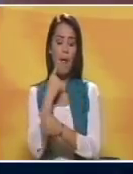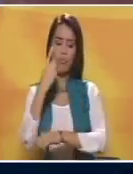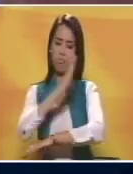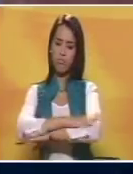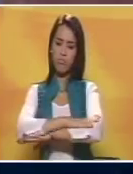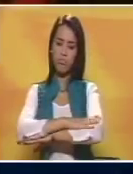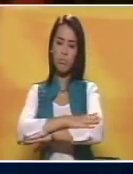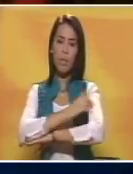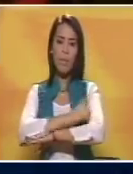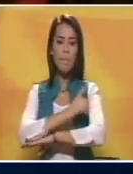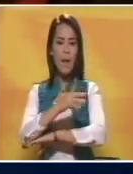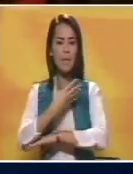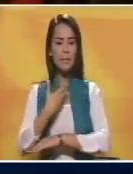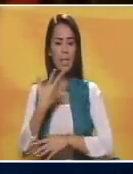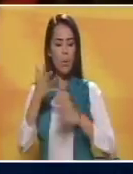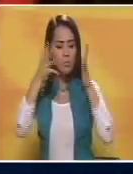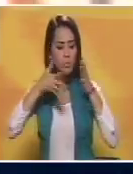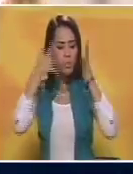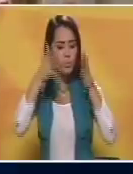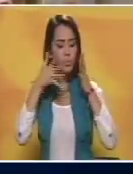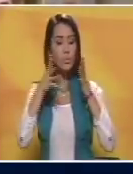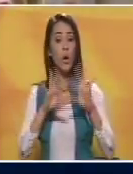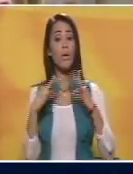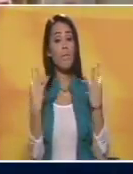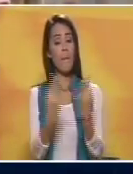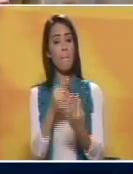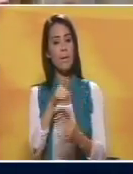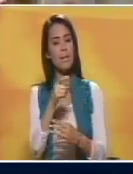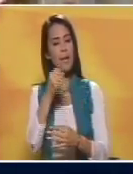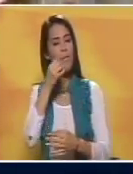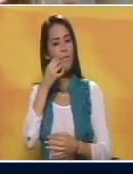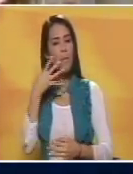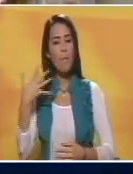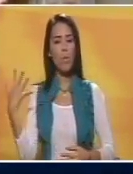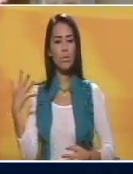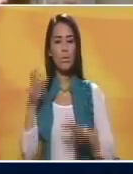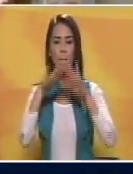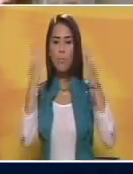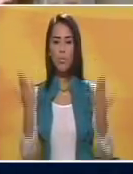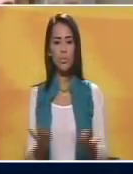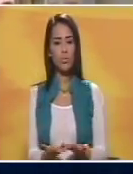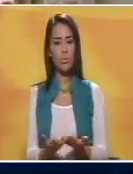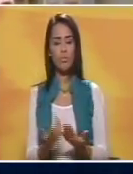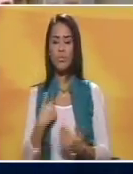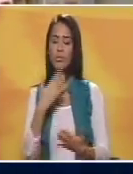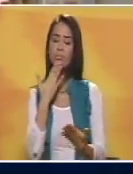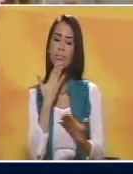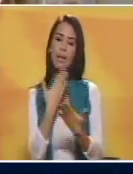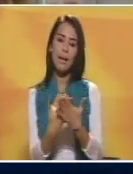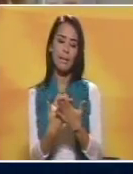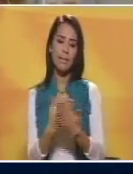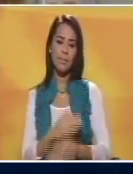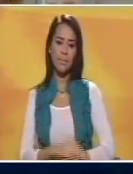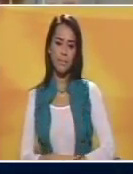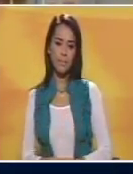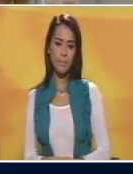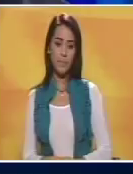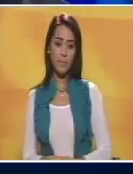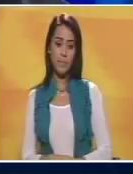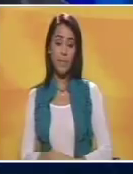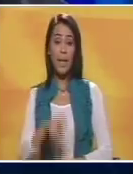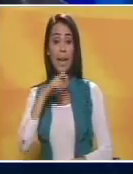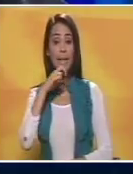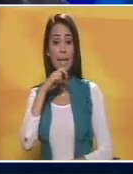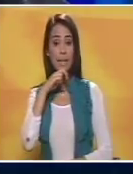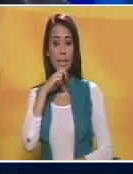disciplinaste a tu manera, nos hiciste una de las familias más famosas del mundo. Estoy extremadamente agradecida por eso". La nieta de